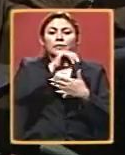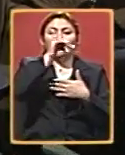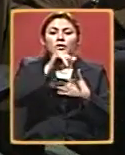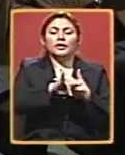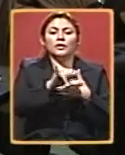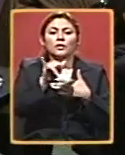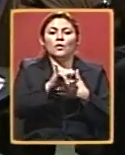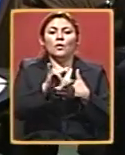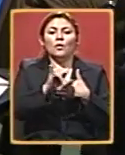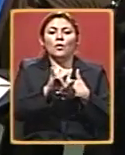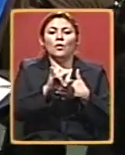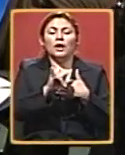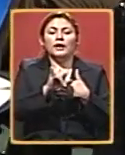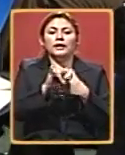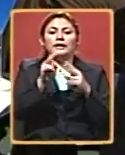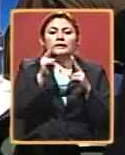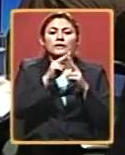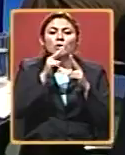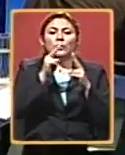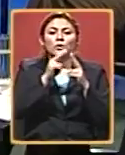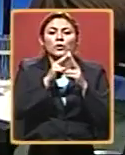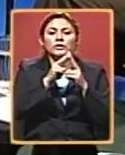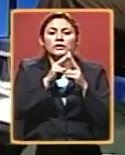un proyecto que se conoce en la